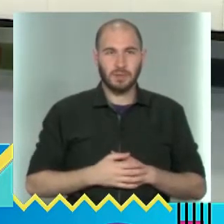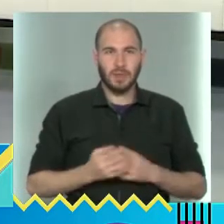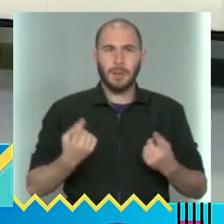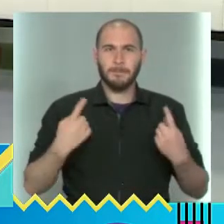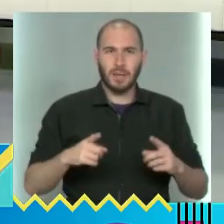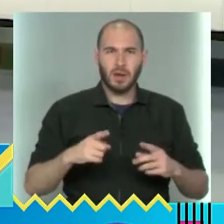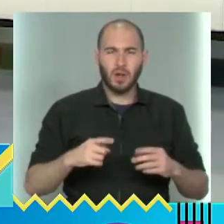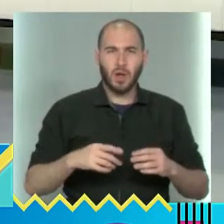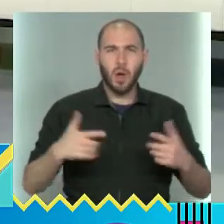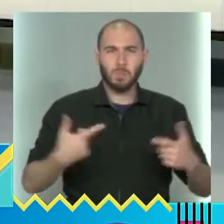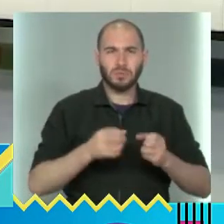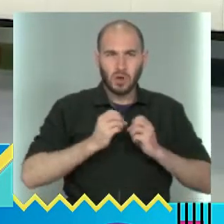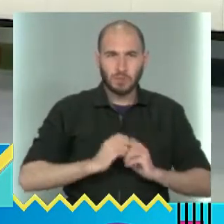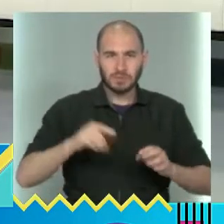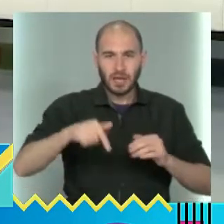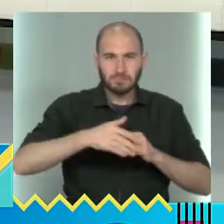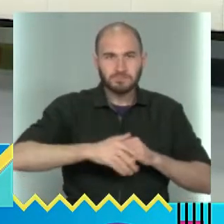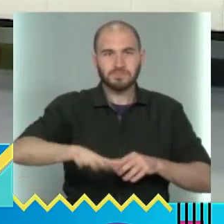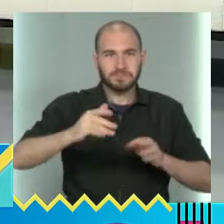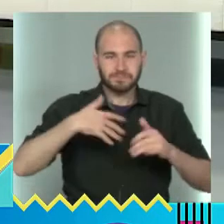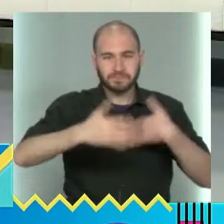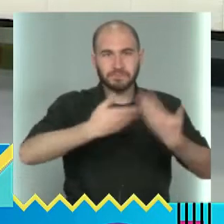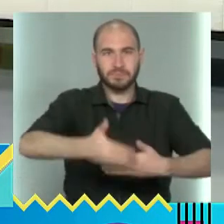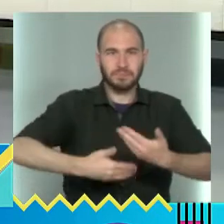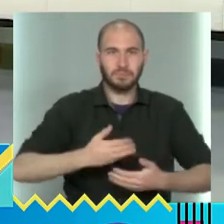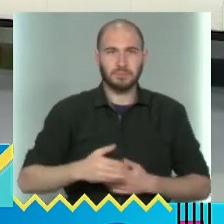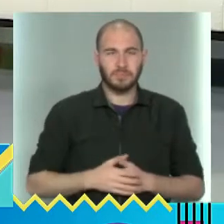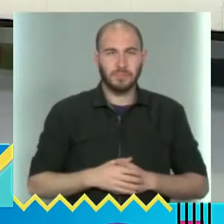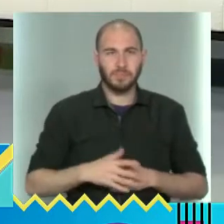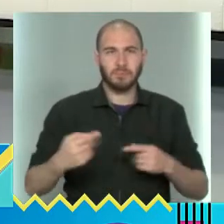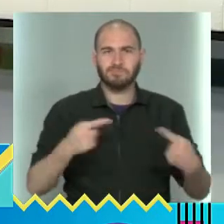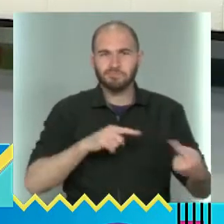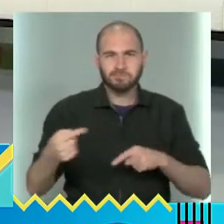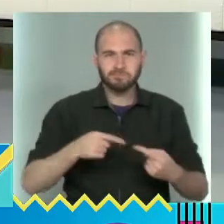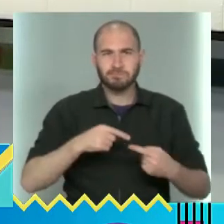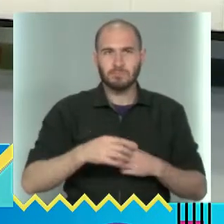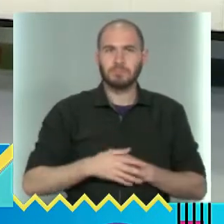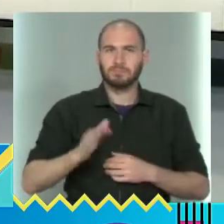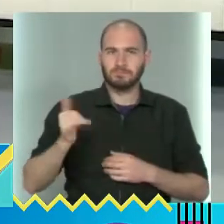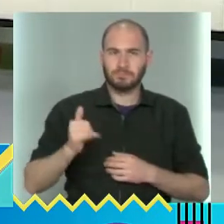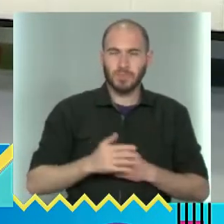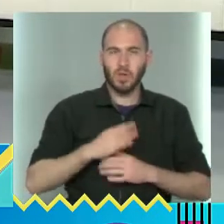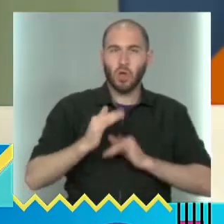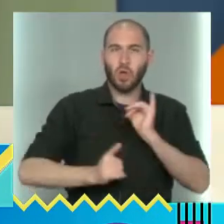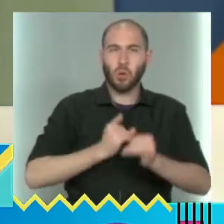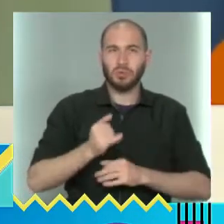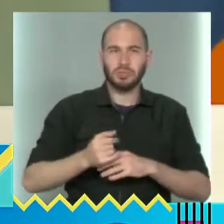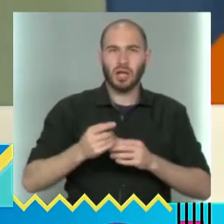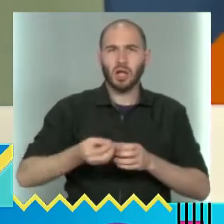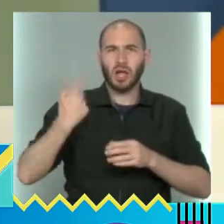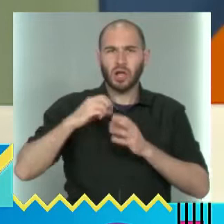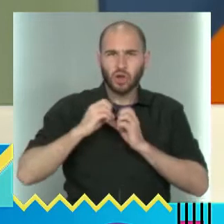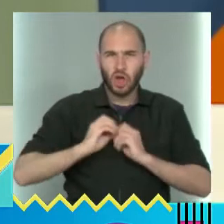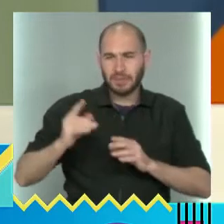embargo comienza una oposición, y a partir de ahí se empiezan a desarrollar el conflicto, en definitiva. Claro, bueno, para hablar un poco de los orígenes